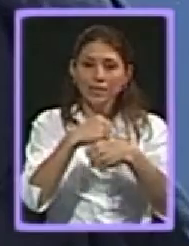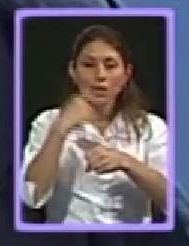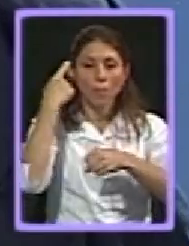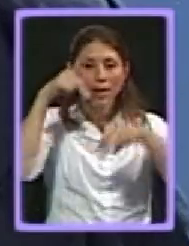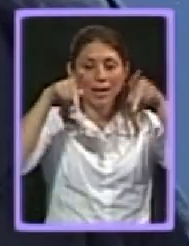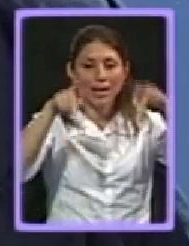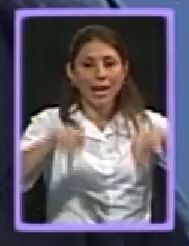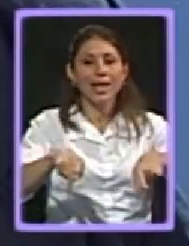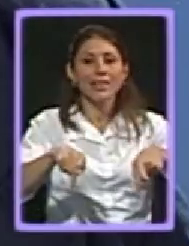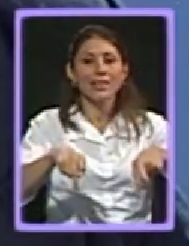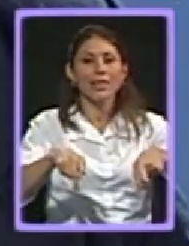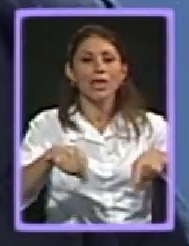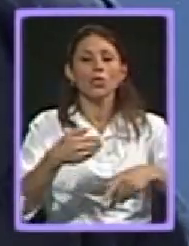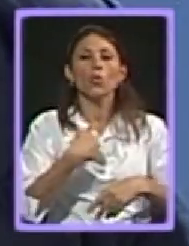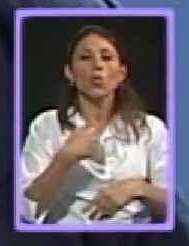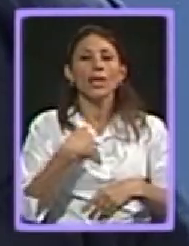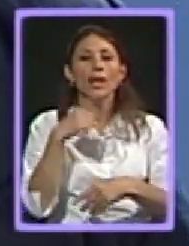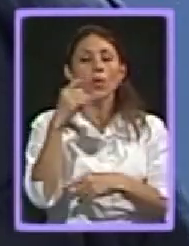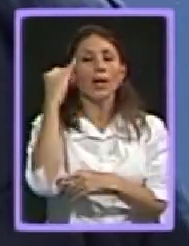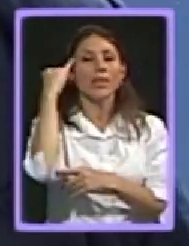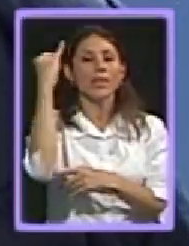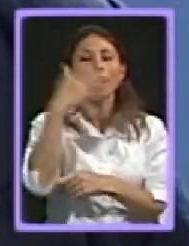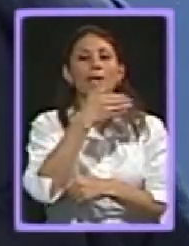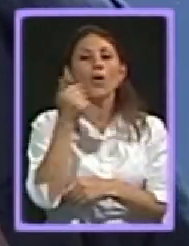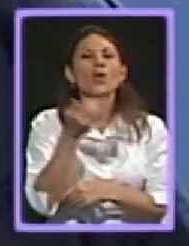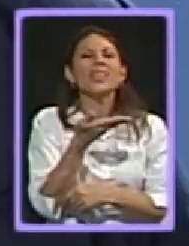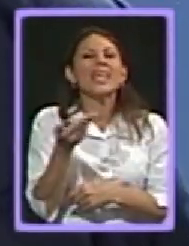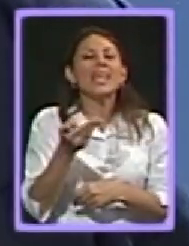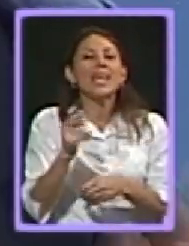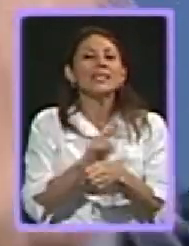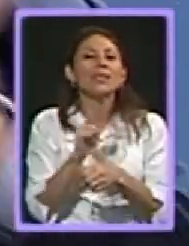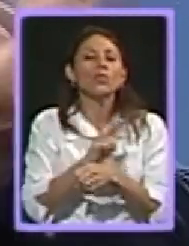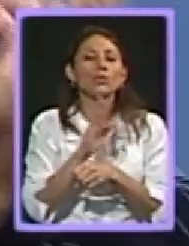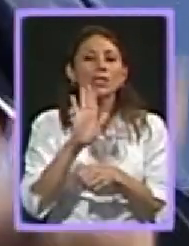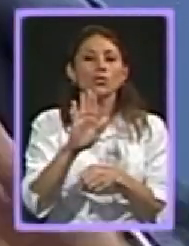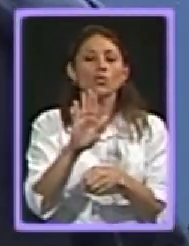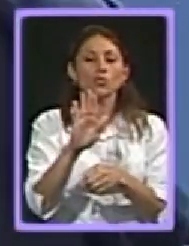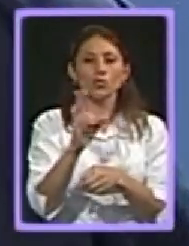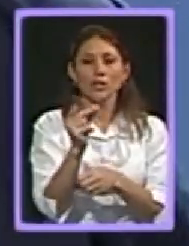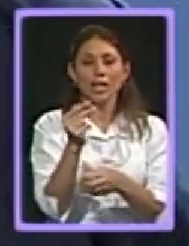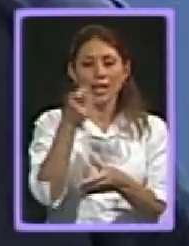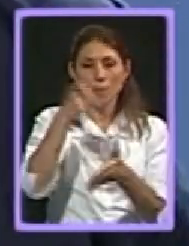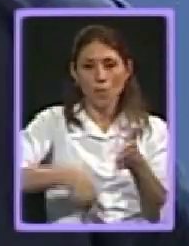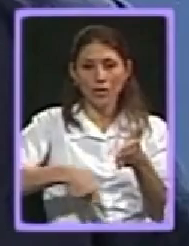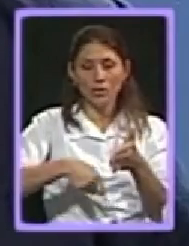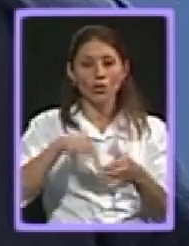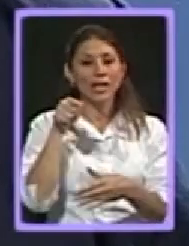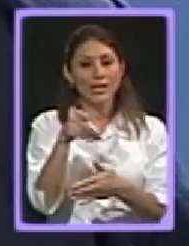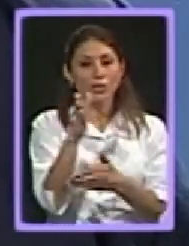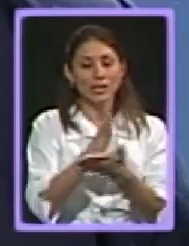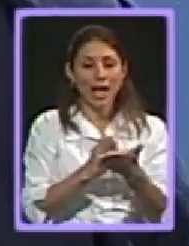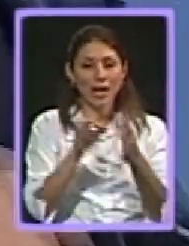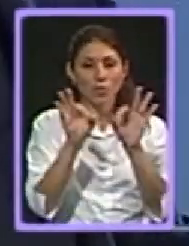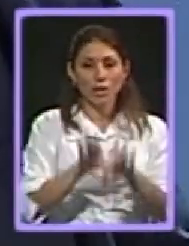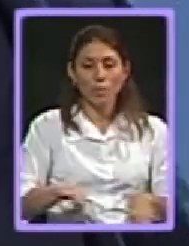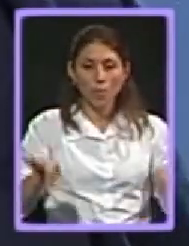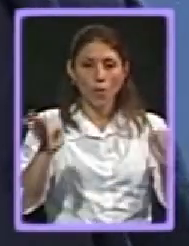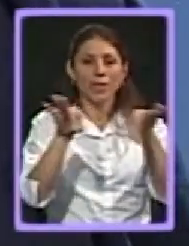tenga una mejor idea de en qué se gastan sus impuestos, que ese me parece que es otro lado importante